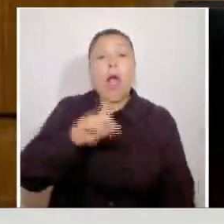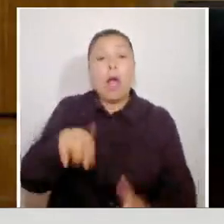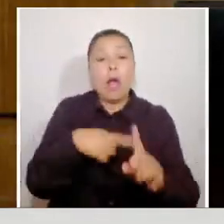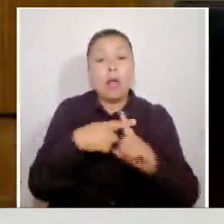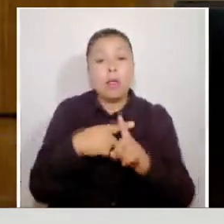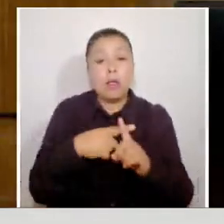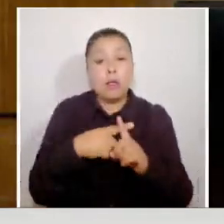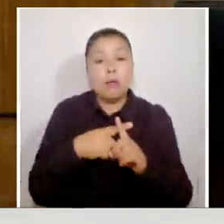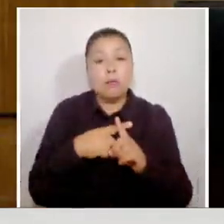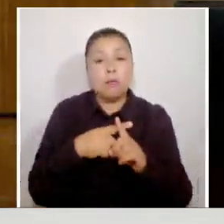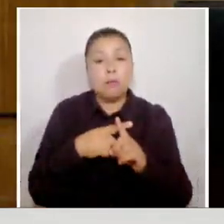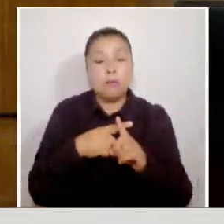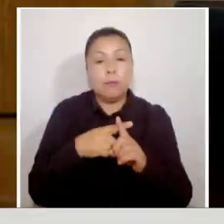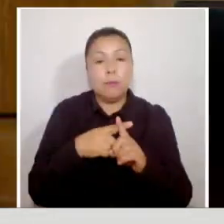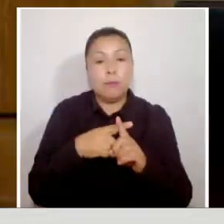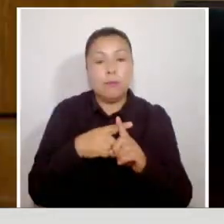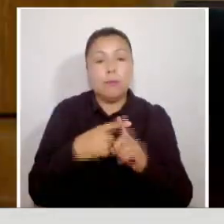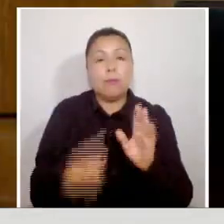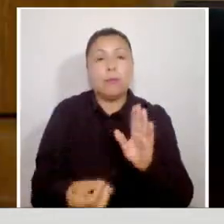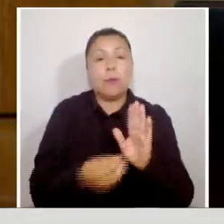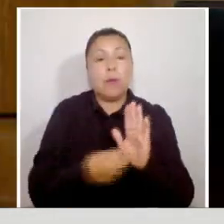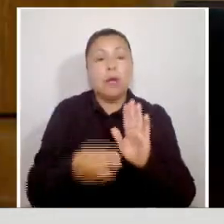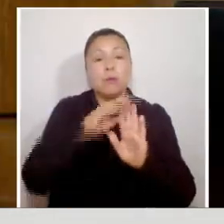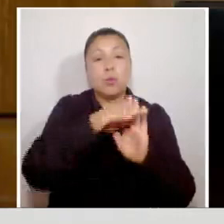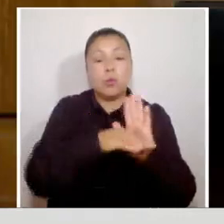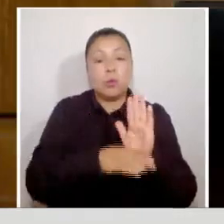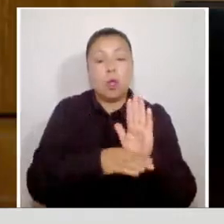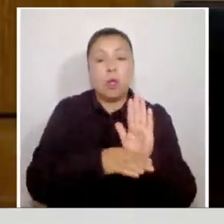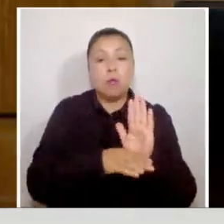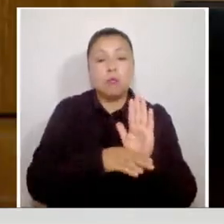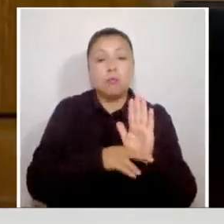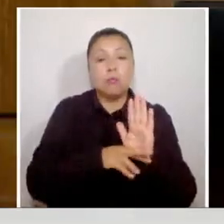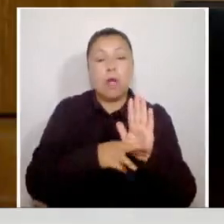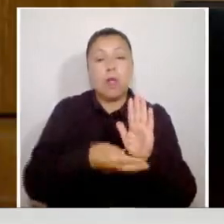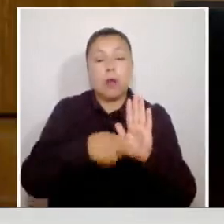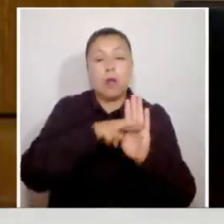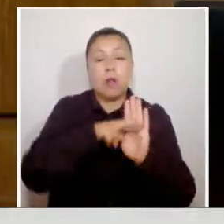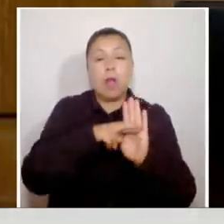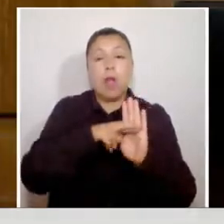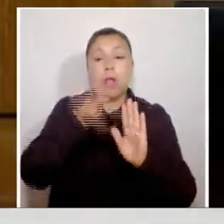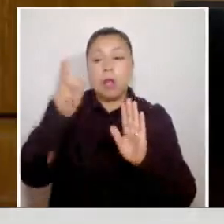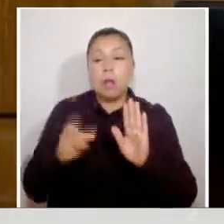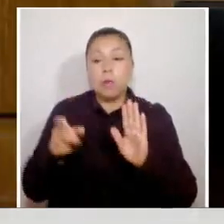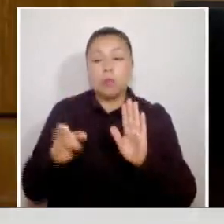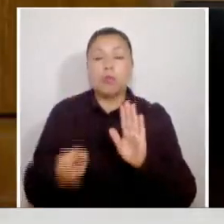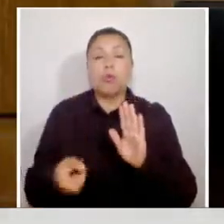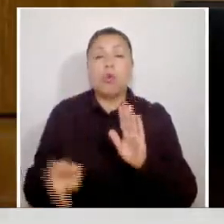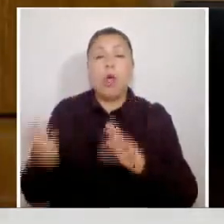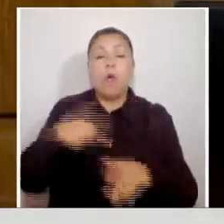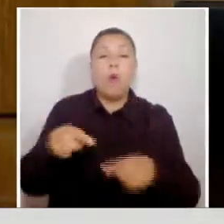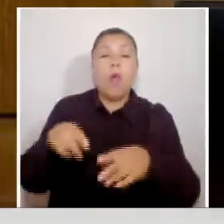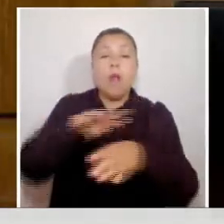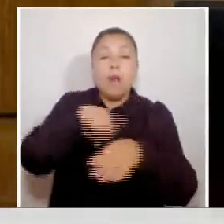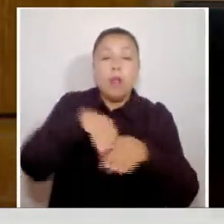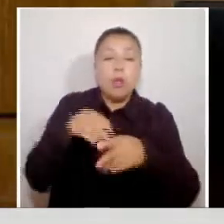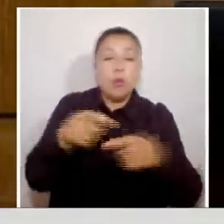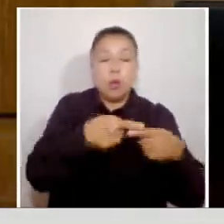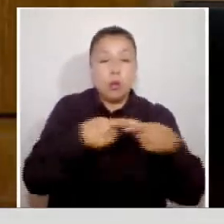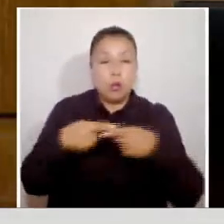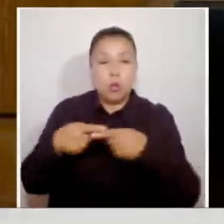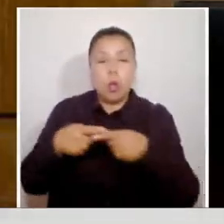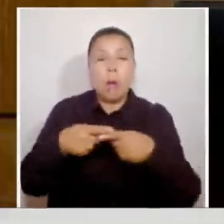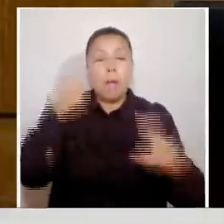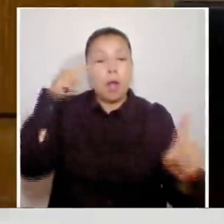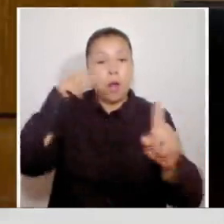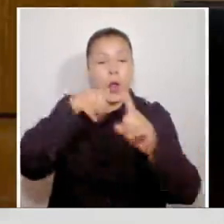propone implementar programas de rehabilitación y de reinserción social más efectivos para los infractores con el fin de